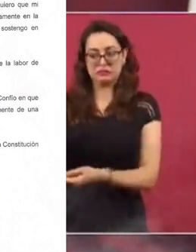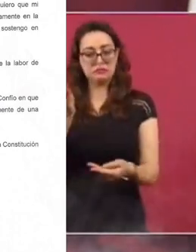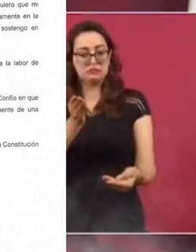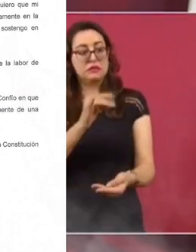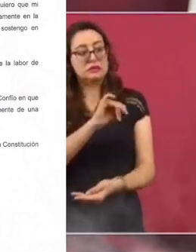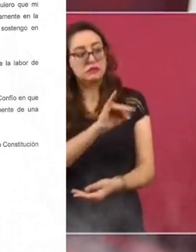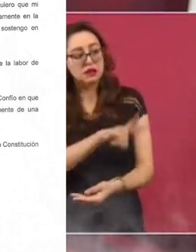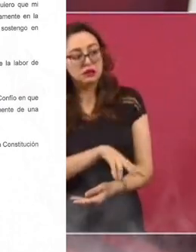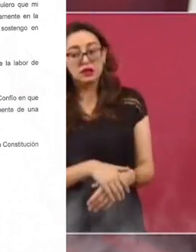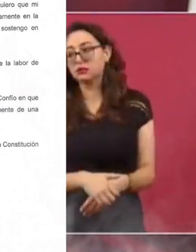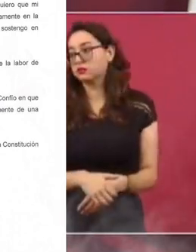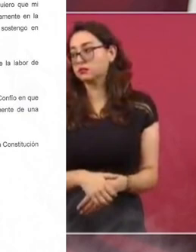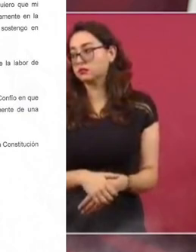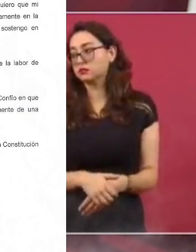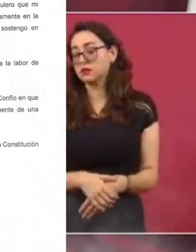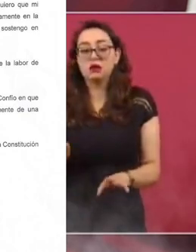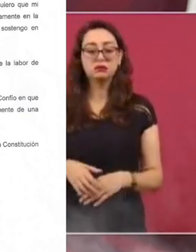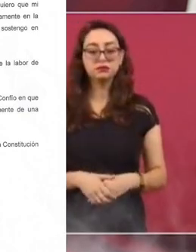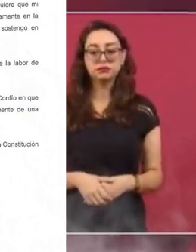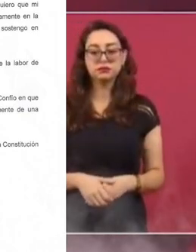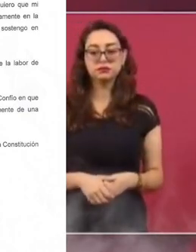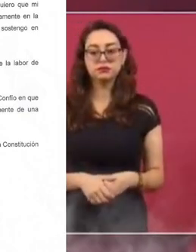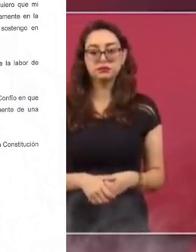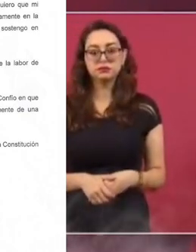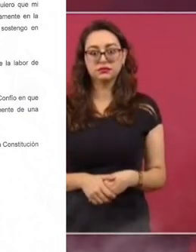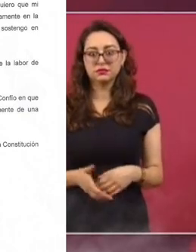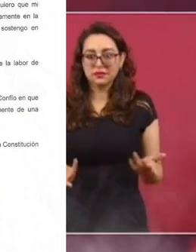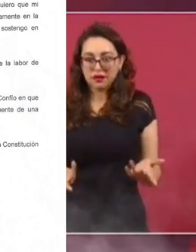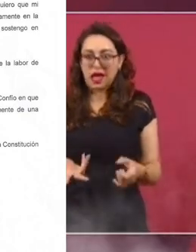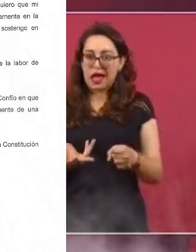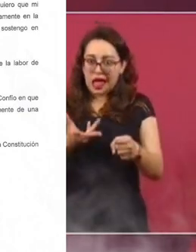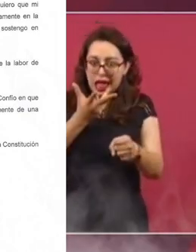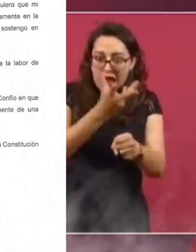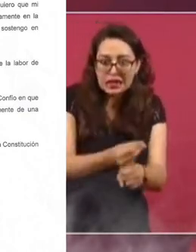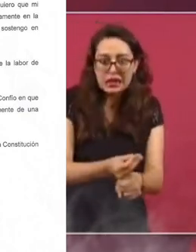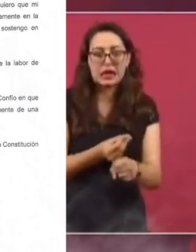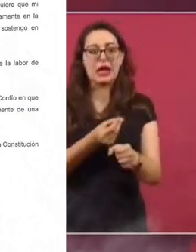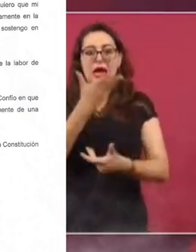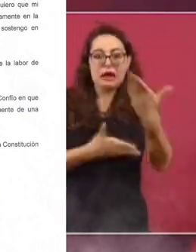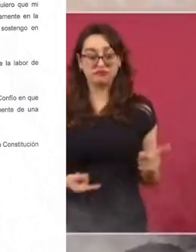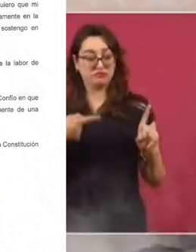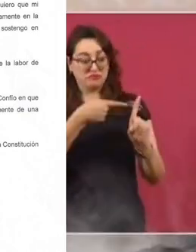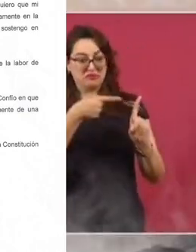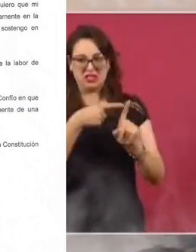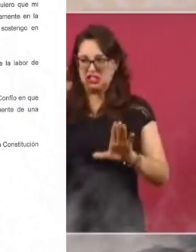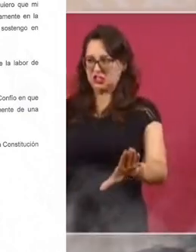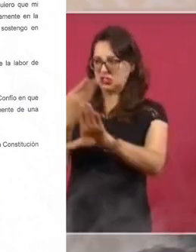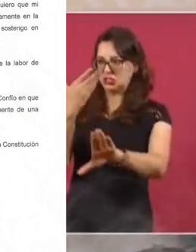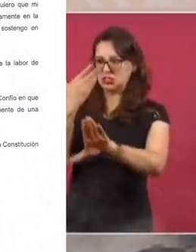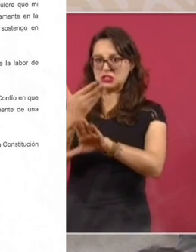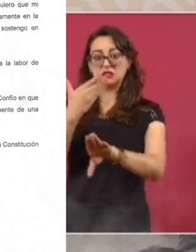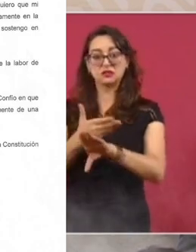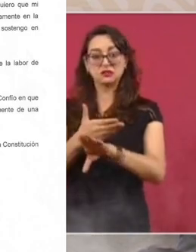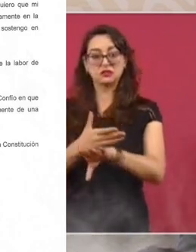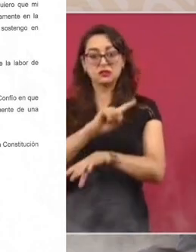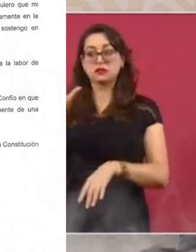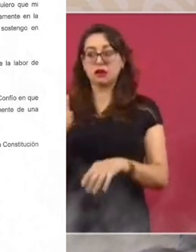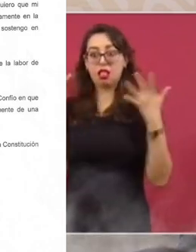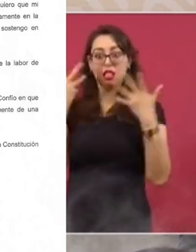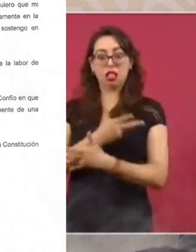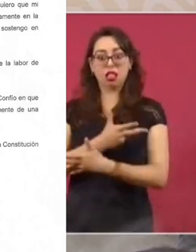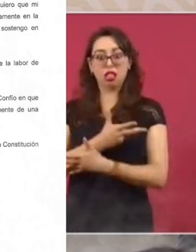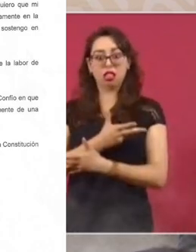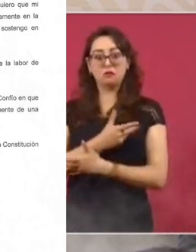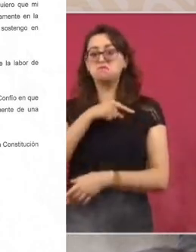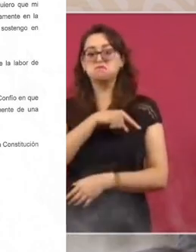y ya, se callan. No se cuestionan nada, ni ofrecen una disculpa, pues. Entonces, a los